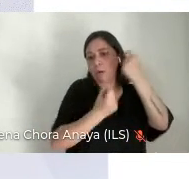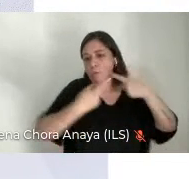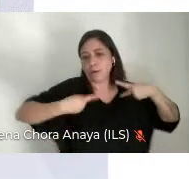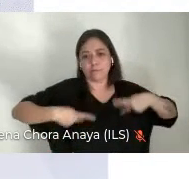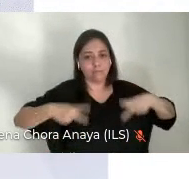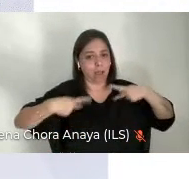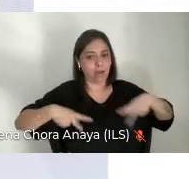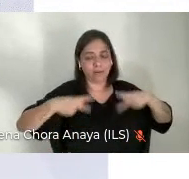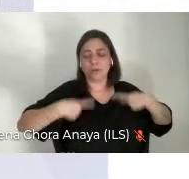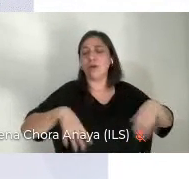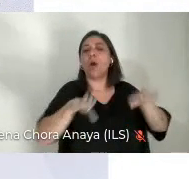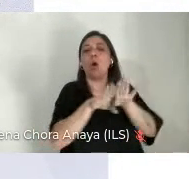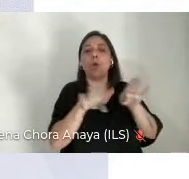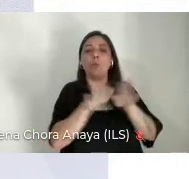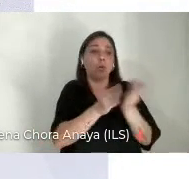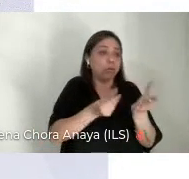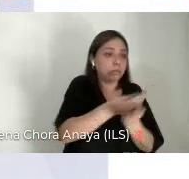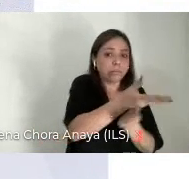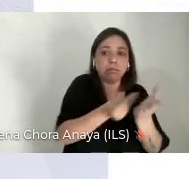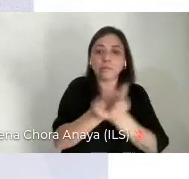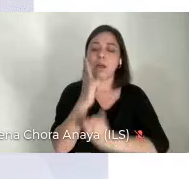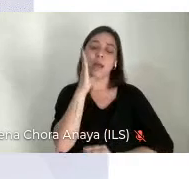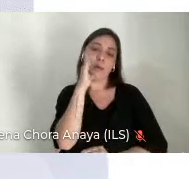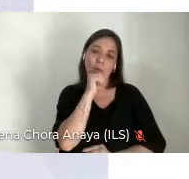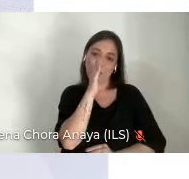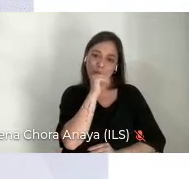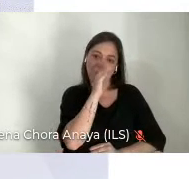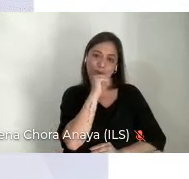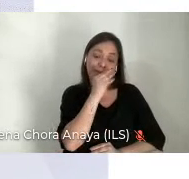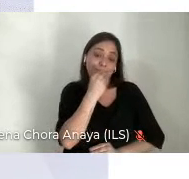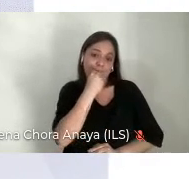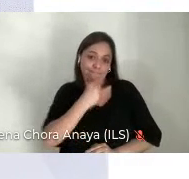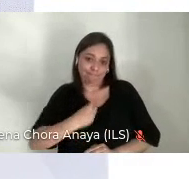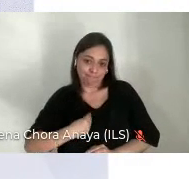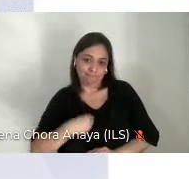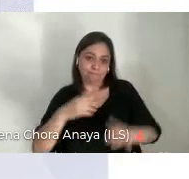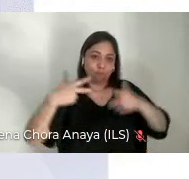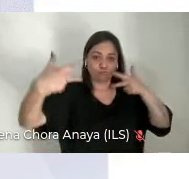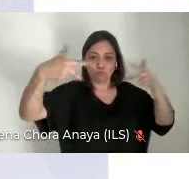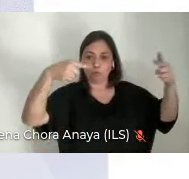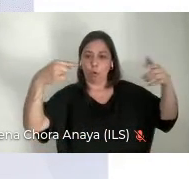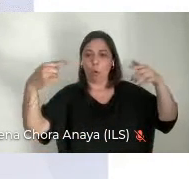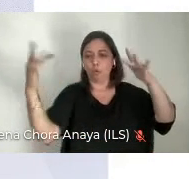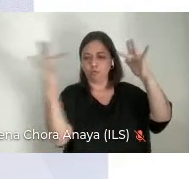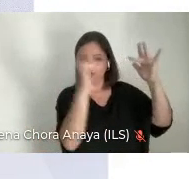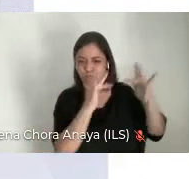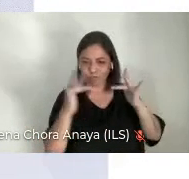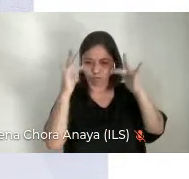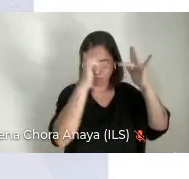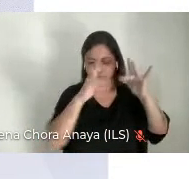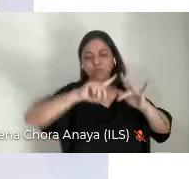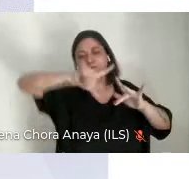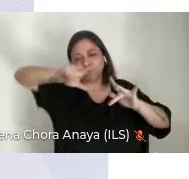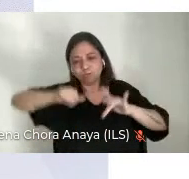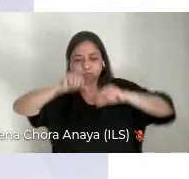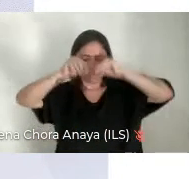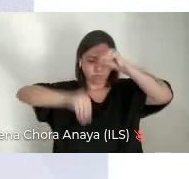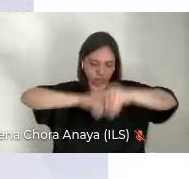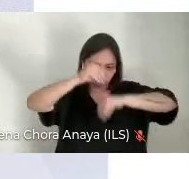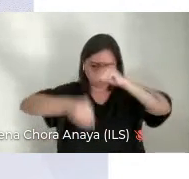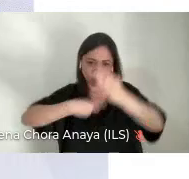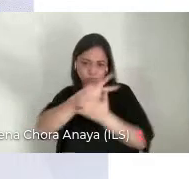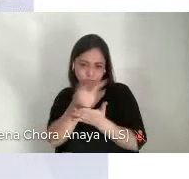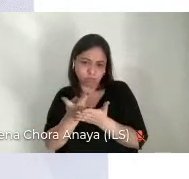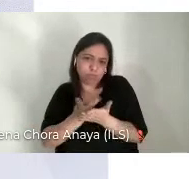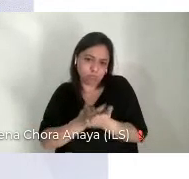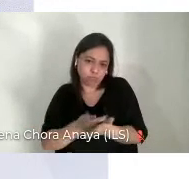algunas aplicaciones de colaboración que ya existían lo convertimos en un desarrollo de aplicación para la planeación, digamos, del territorio.